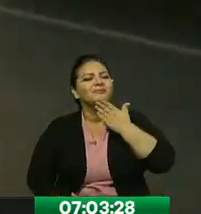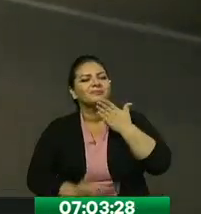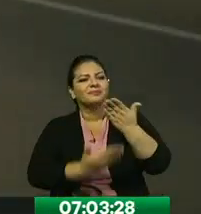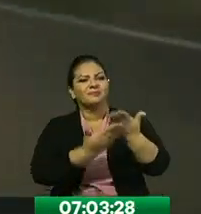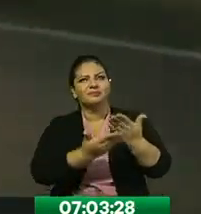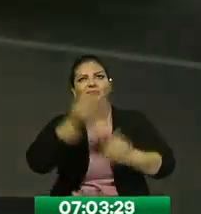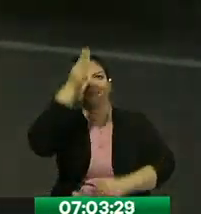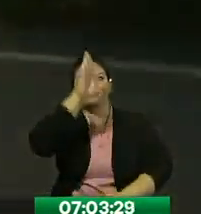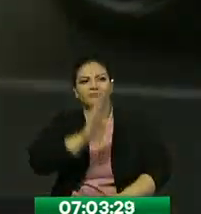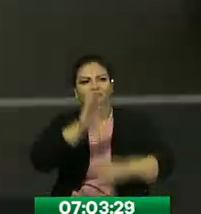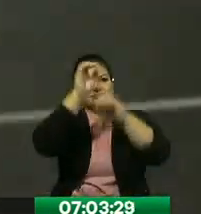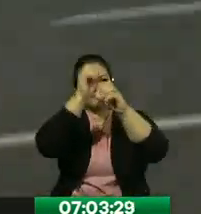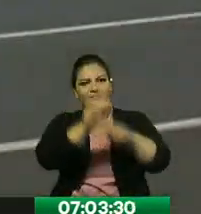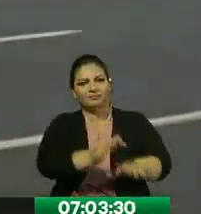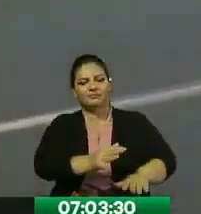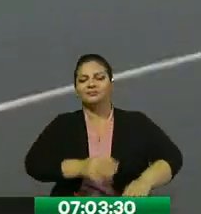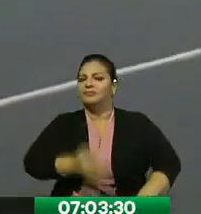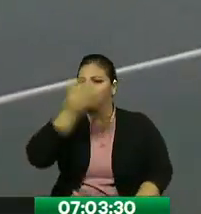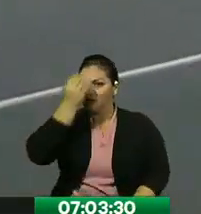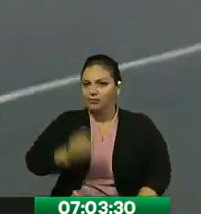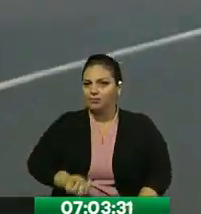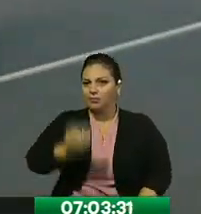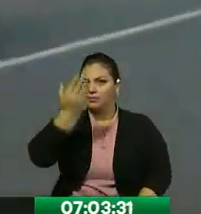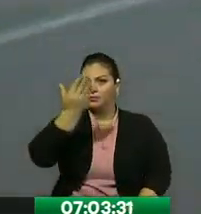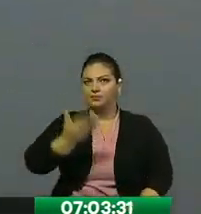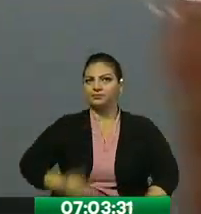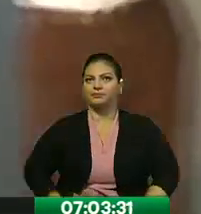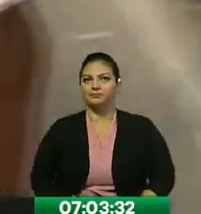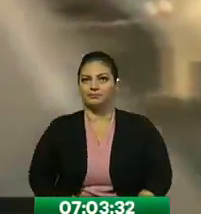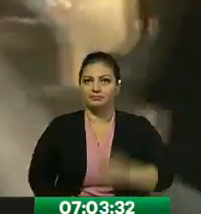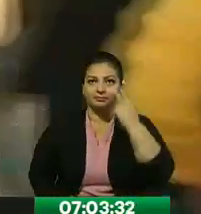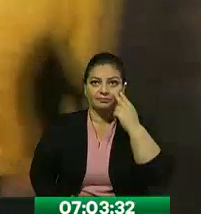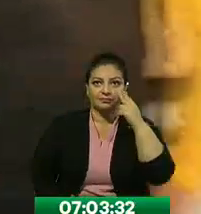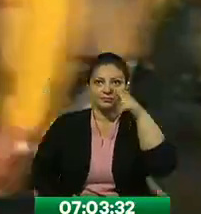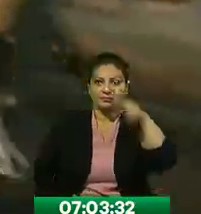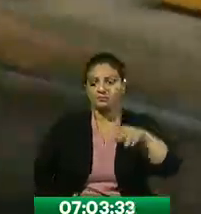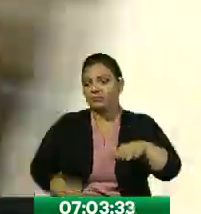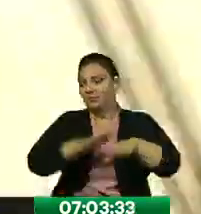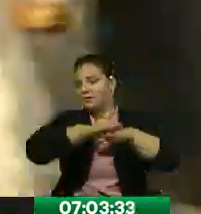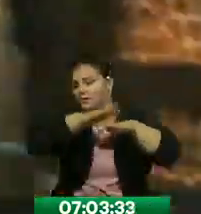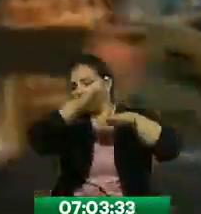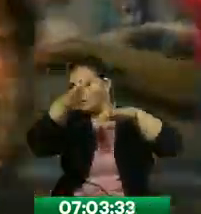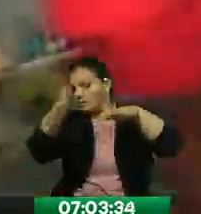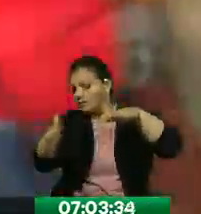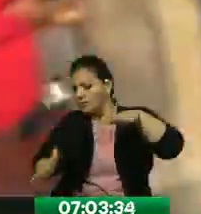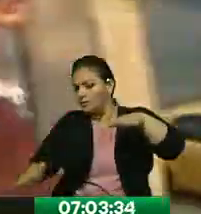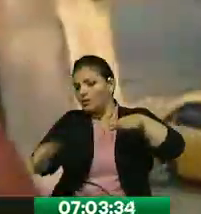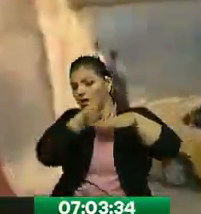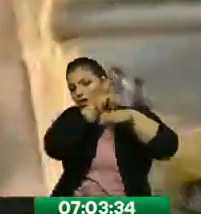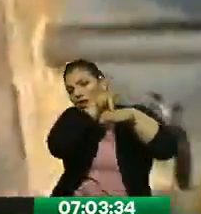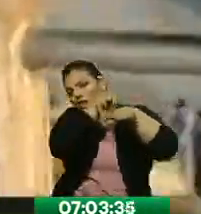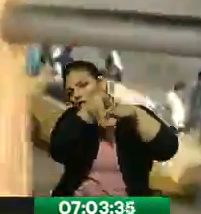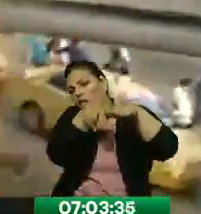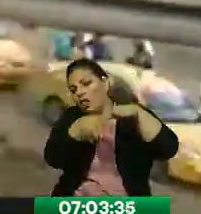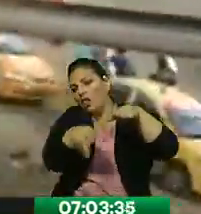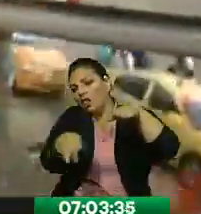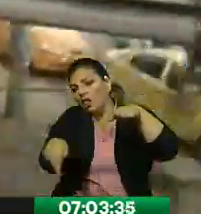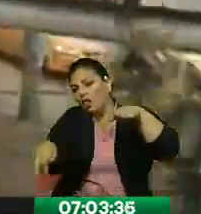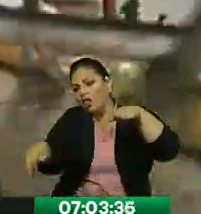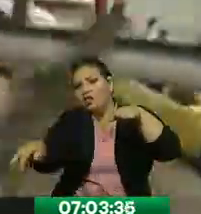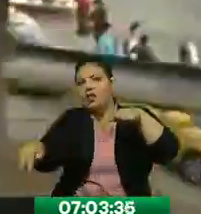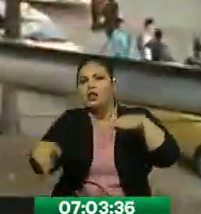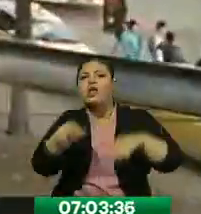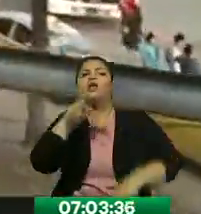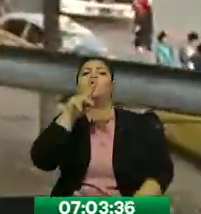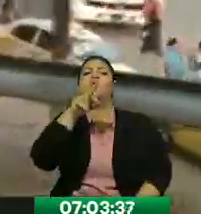bendiciones, buen día. Bien, amigos televidentes, claro, y con la bajadita de la pendiente y la subida, las personas aprovechan y hacen un poco de